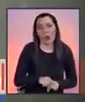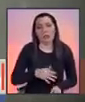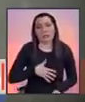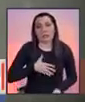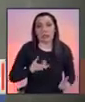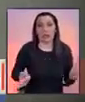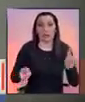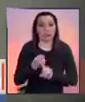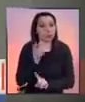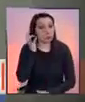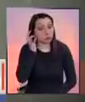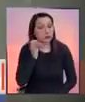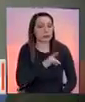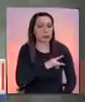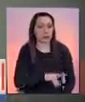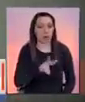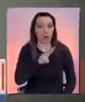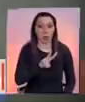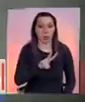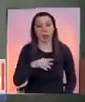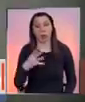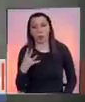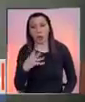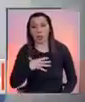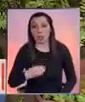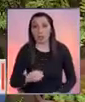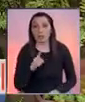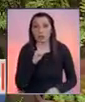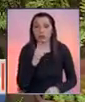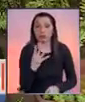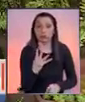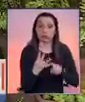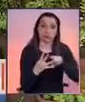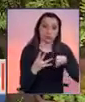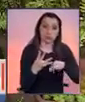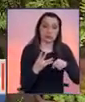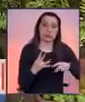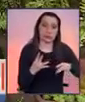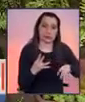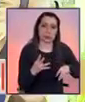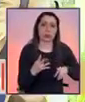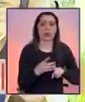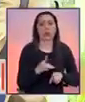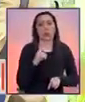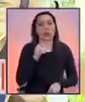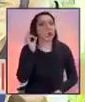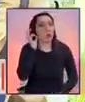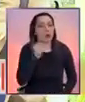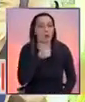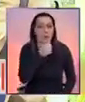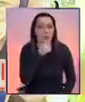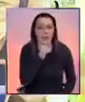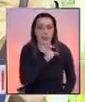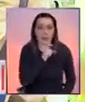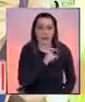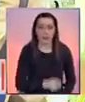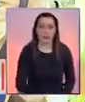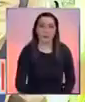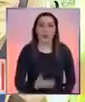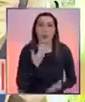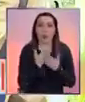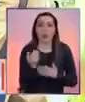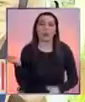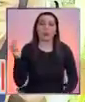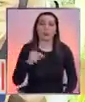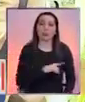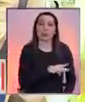esposa es chilena y dos de sus cuatro hijos también lo son. Una de ellas es periodista de La Roja. Cuando usted llega a Chile, ¿cuántos